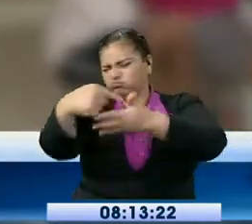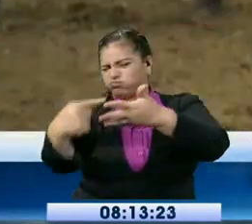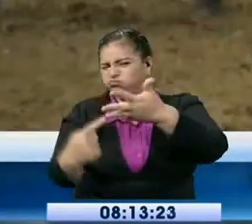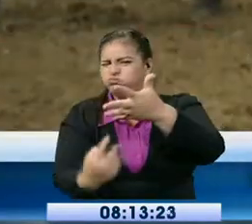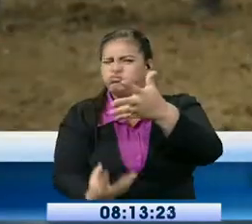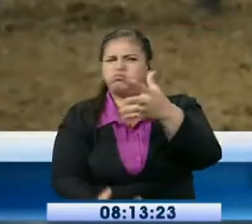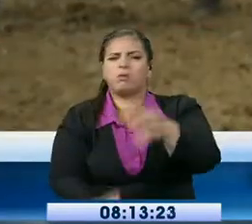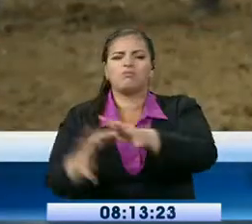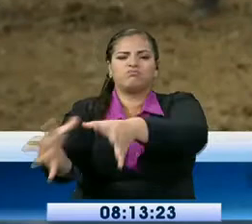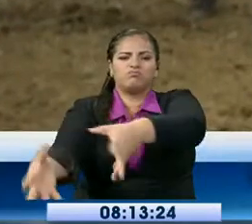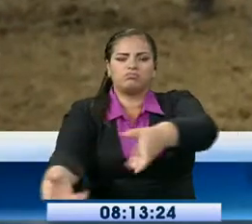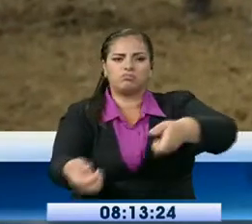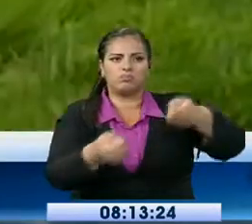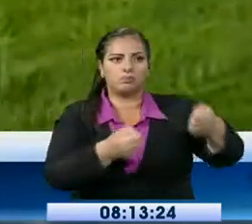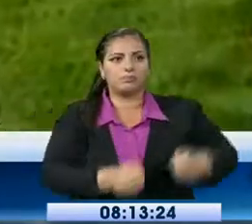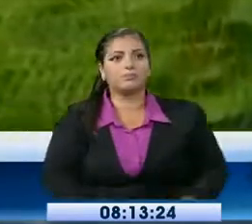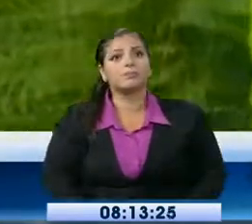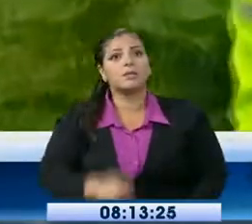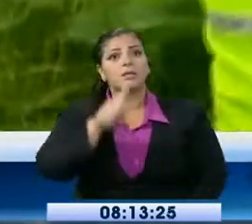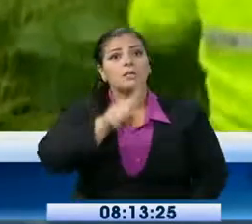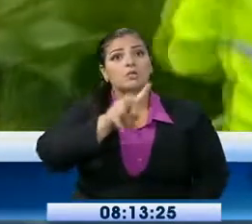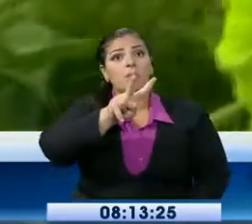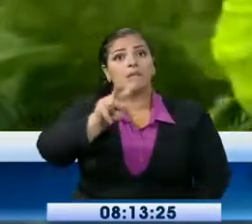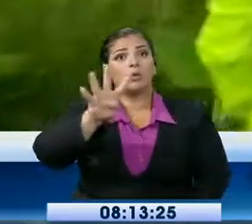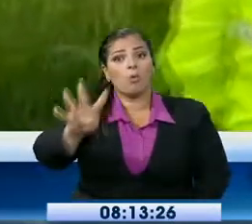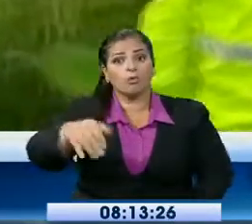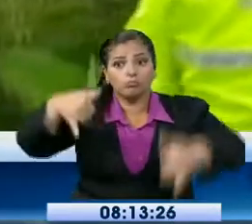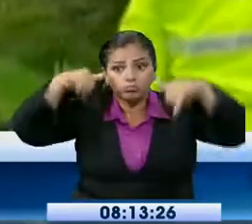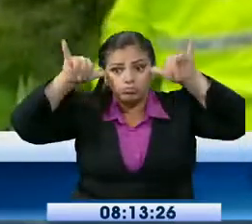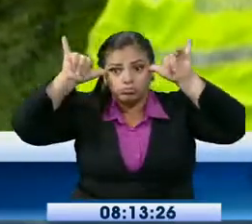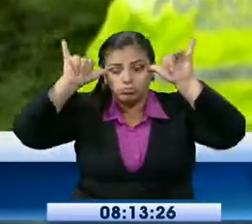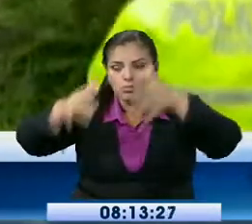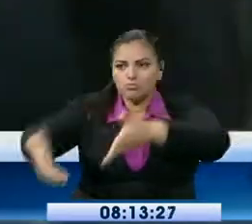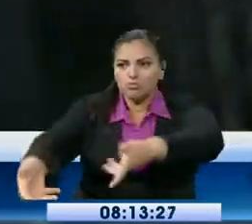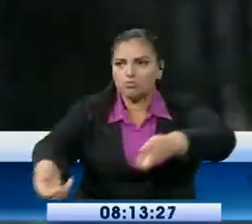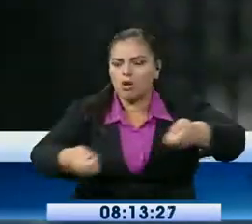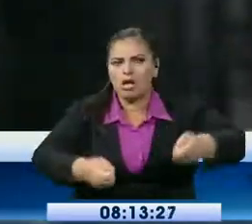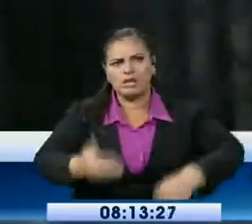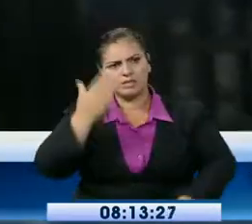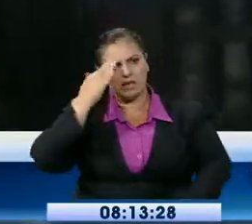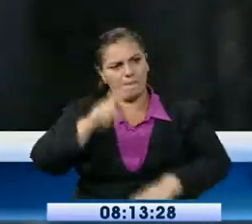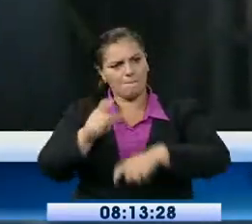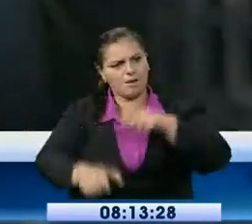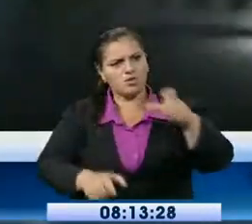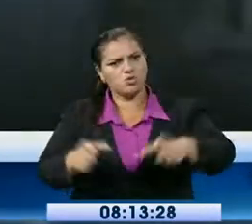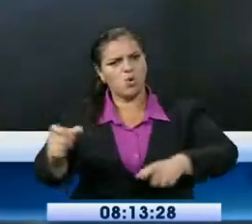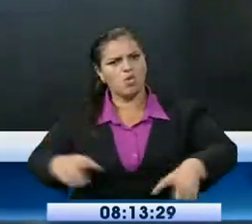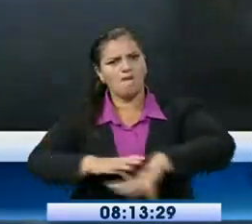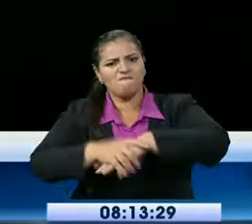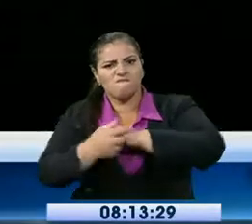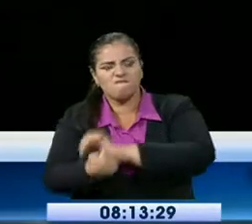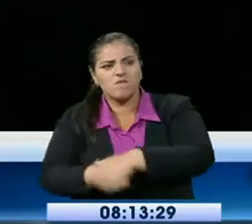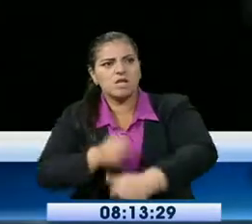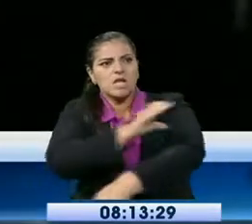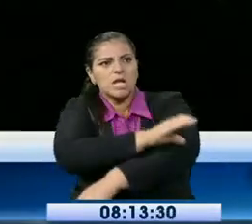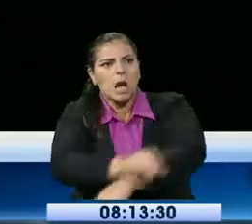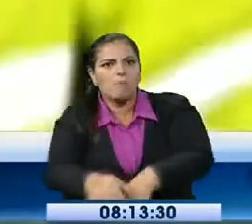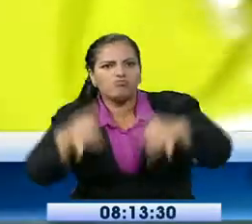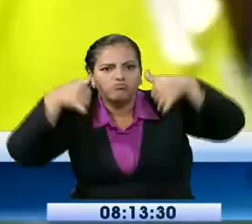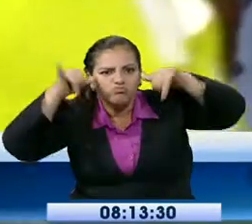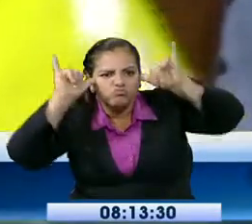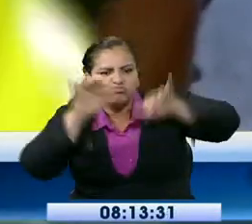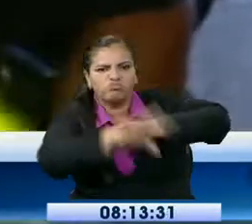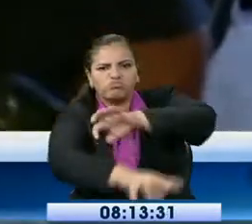Recuperaron 124 semovientes, así como 20.000 galones de derivados de petróleo, embarcaciones y motores de borda. La mayoría de los